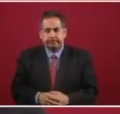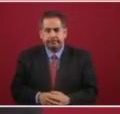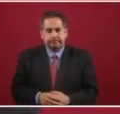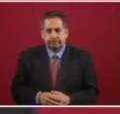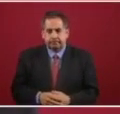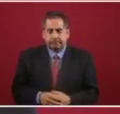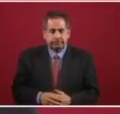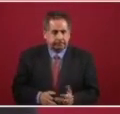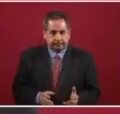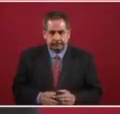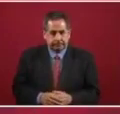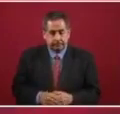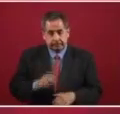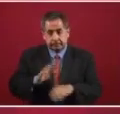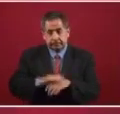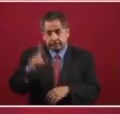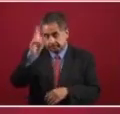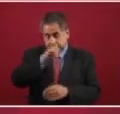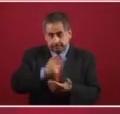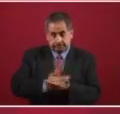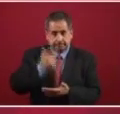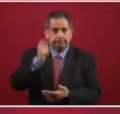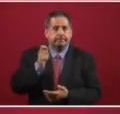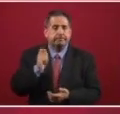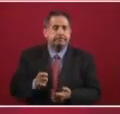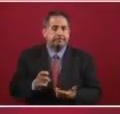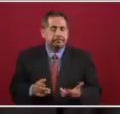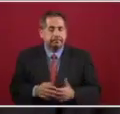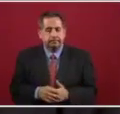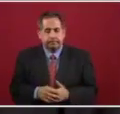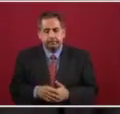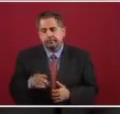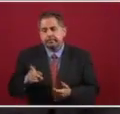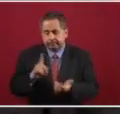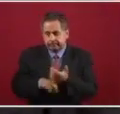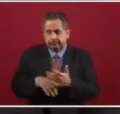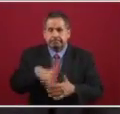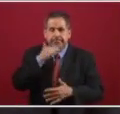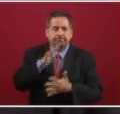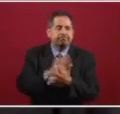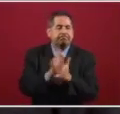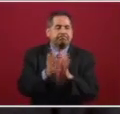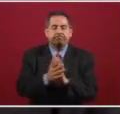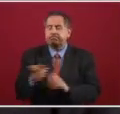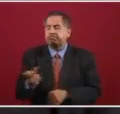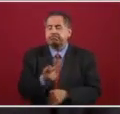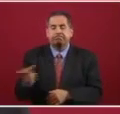Lo más grave es que existía complicidad.